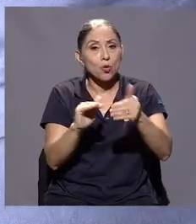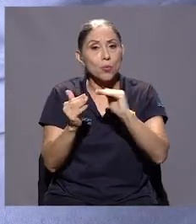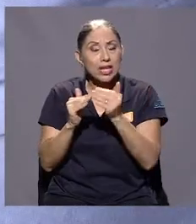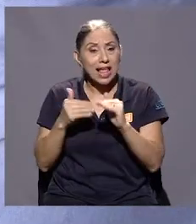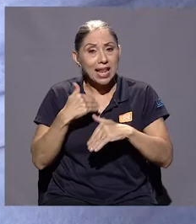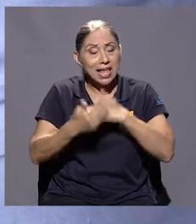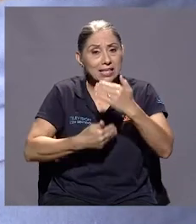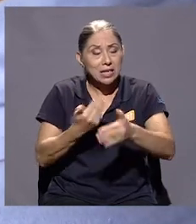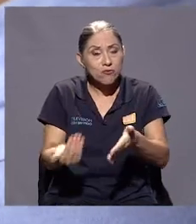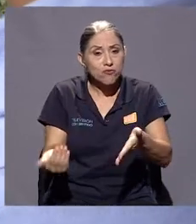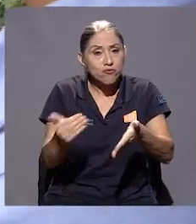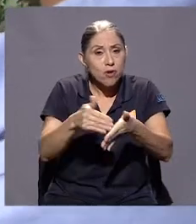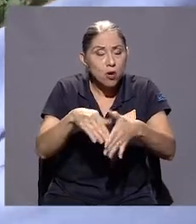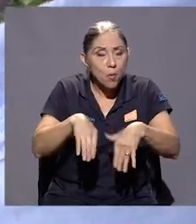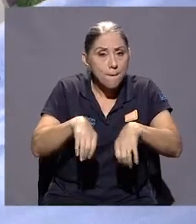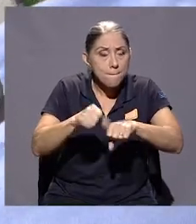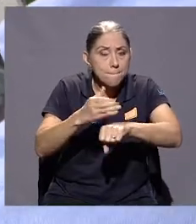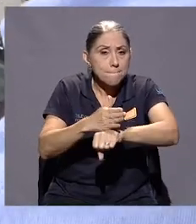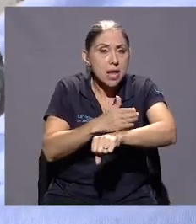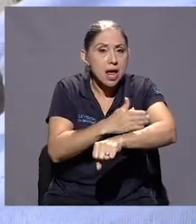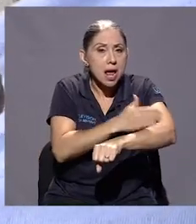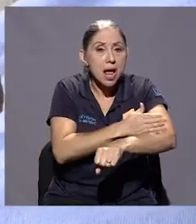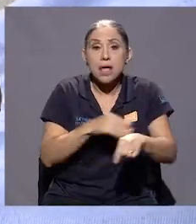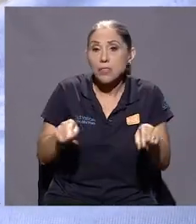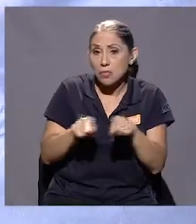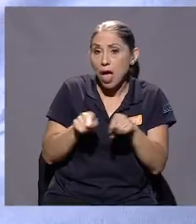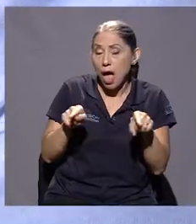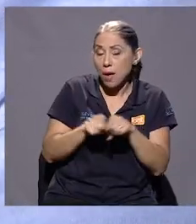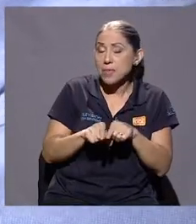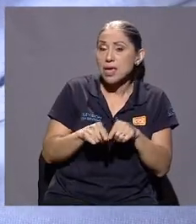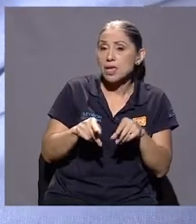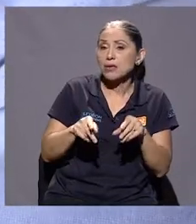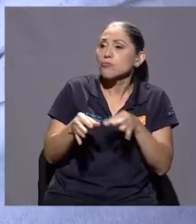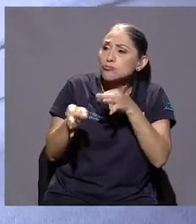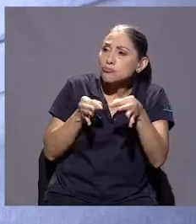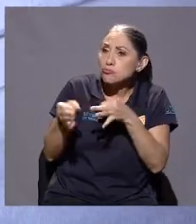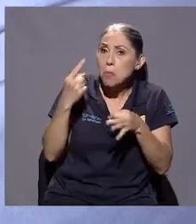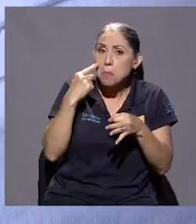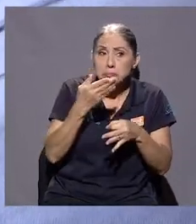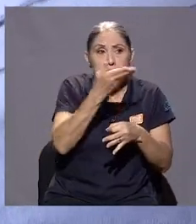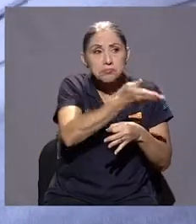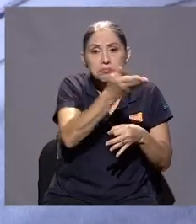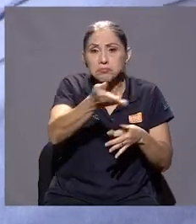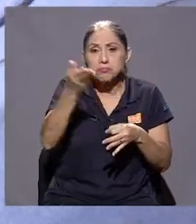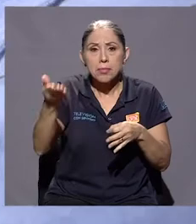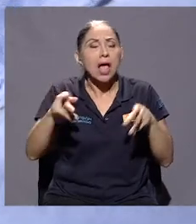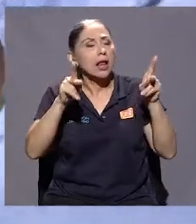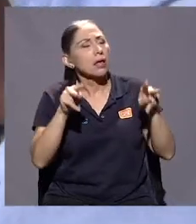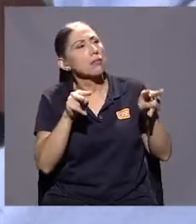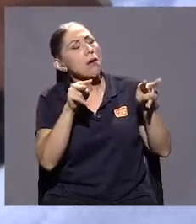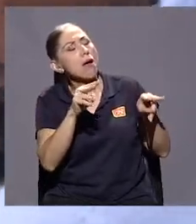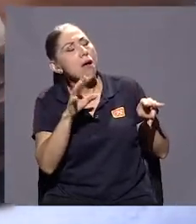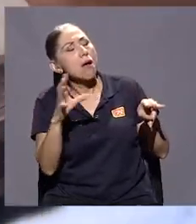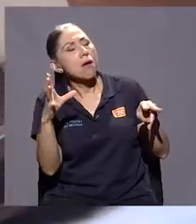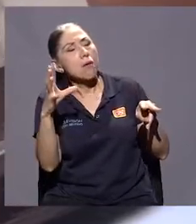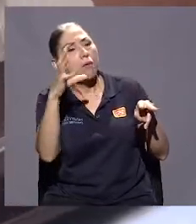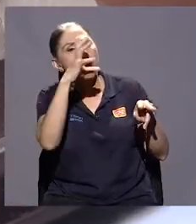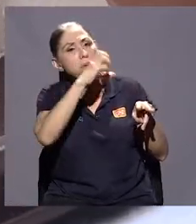también el entorno y que la gente cambie su percepción a partir de la experiencia directa